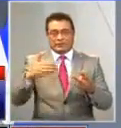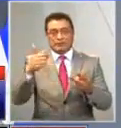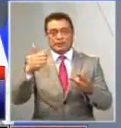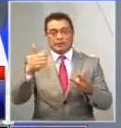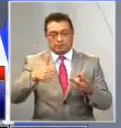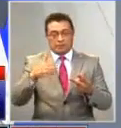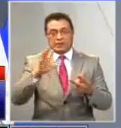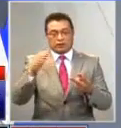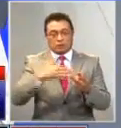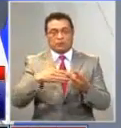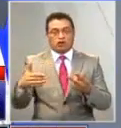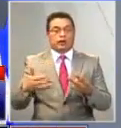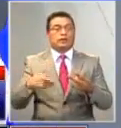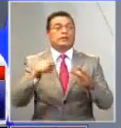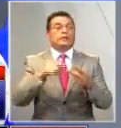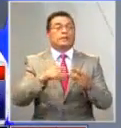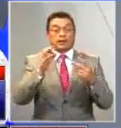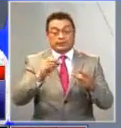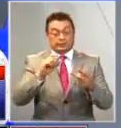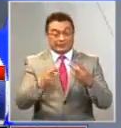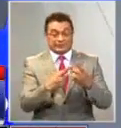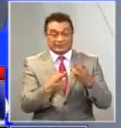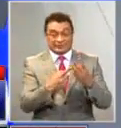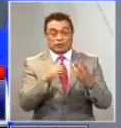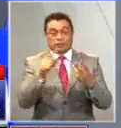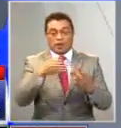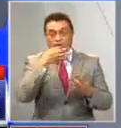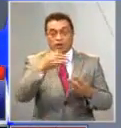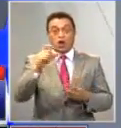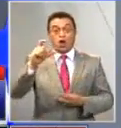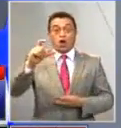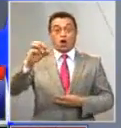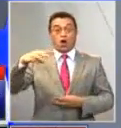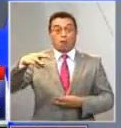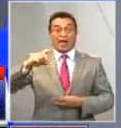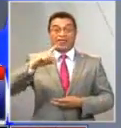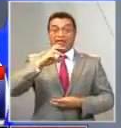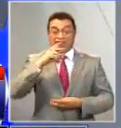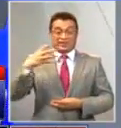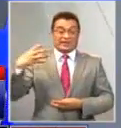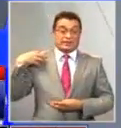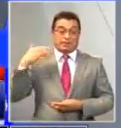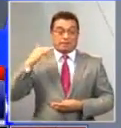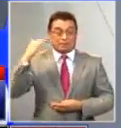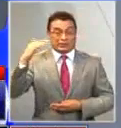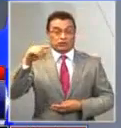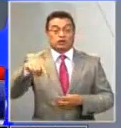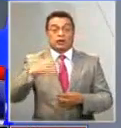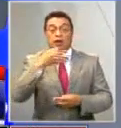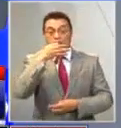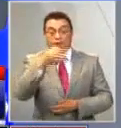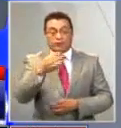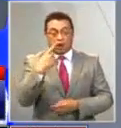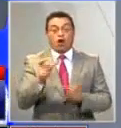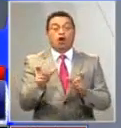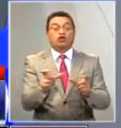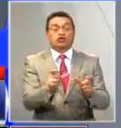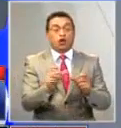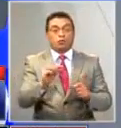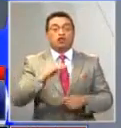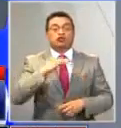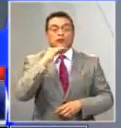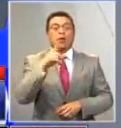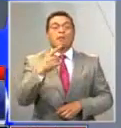es señalar que si el comandante jefe del ejército señala que aquí hubo controles insuficientes, lo que yo quiero saber es por qué no se